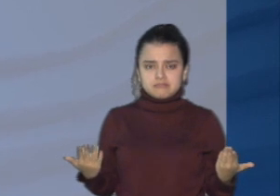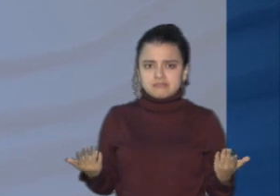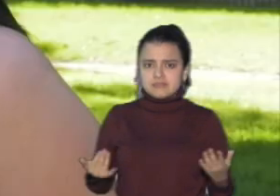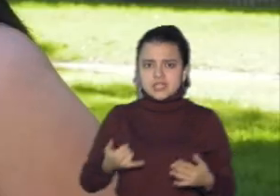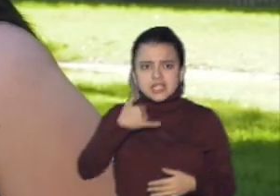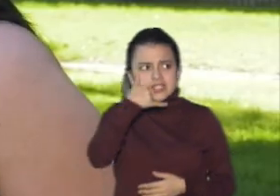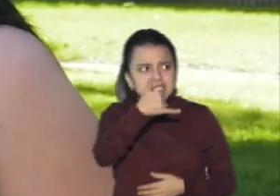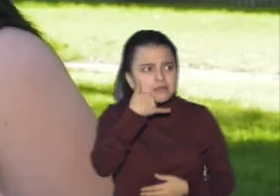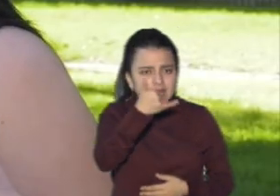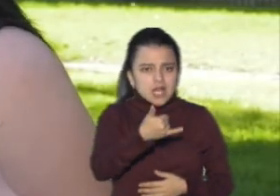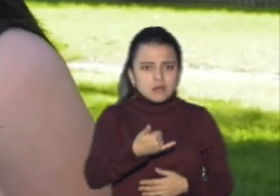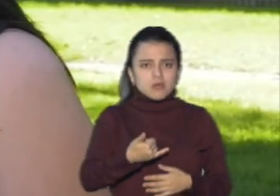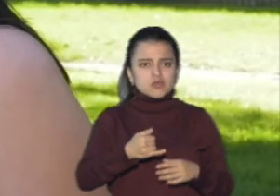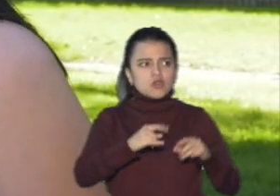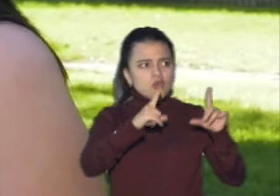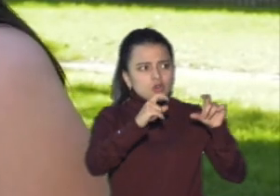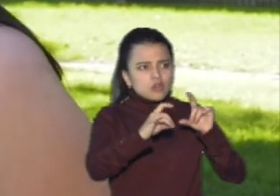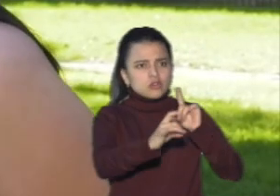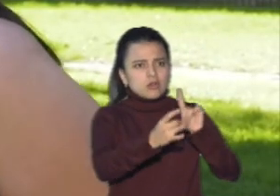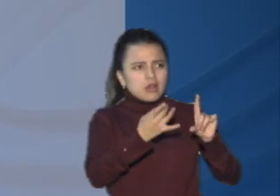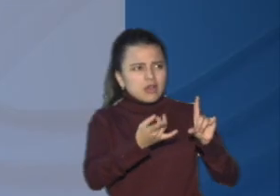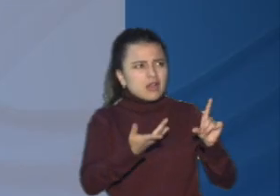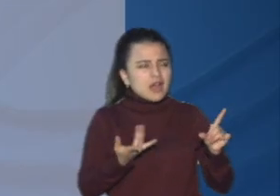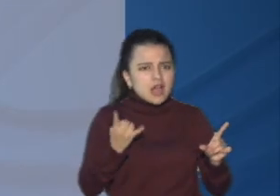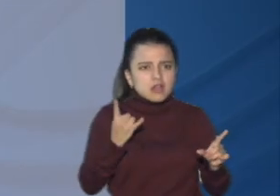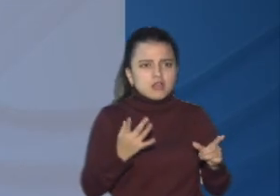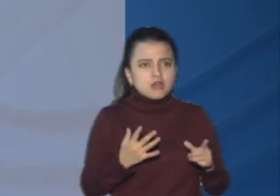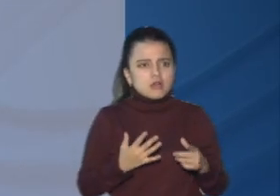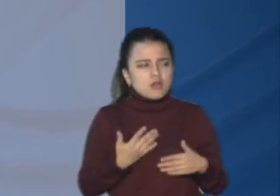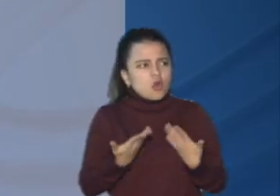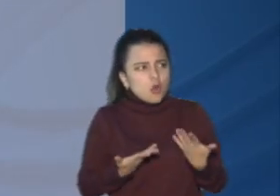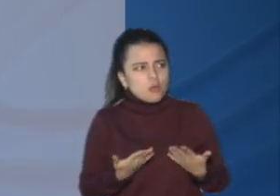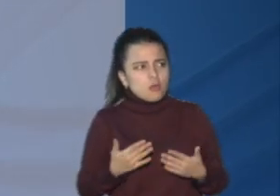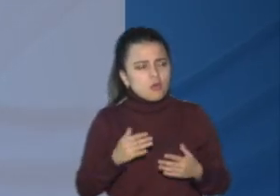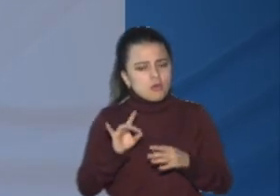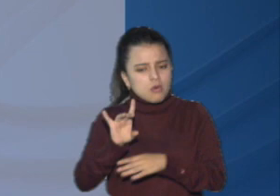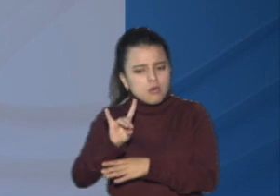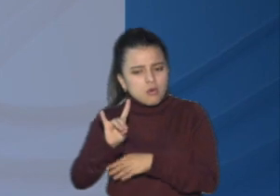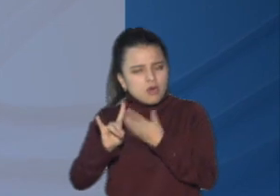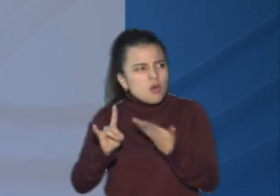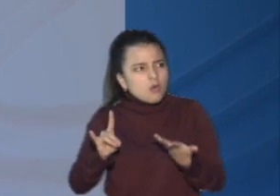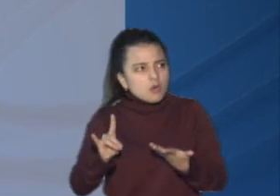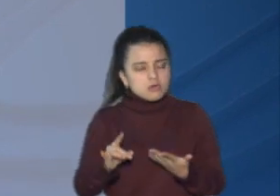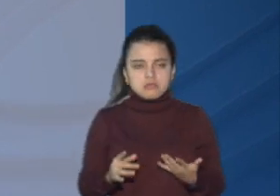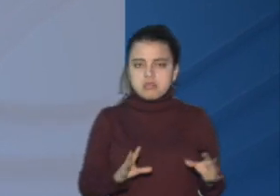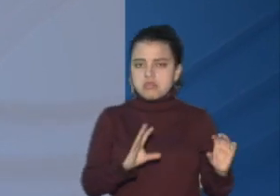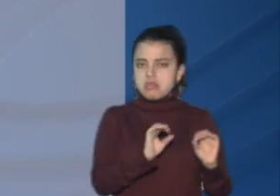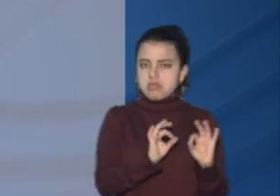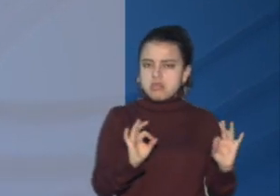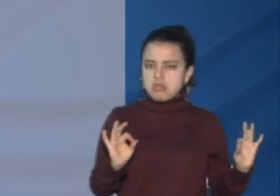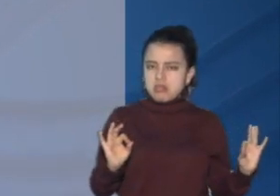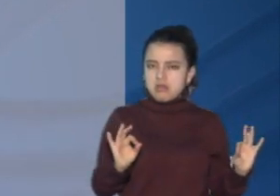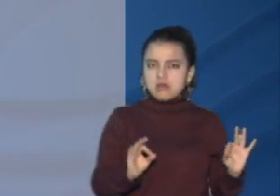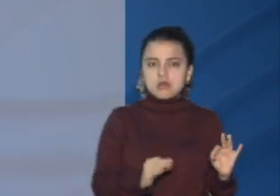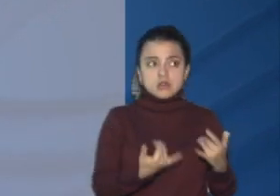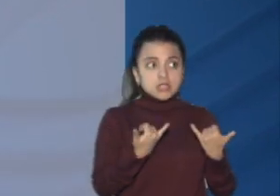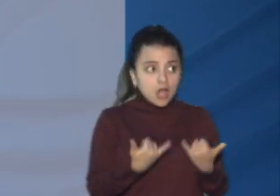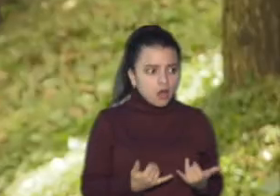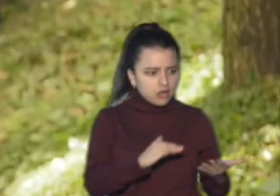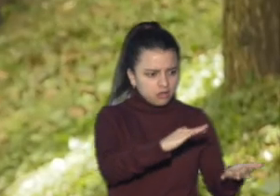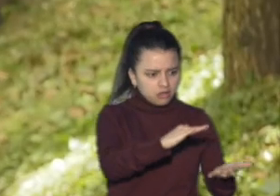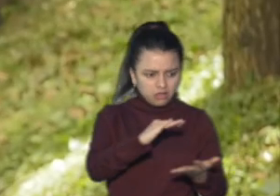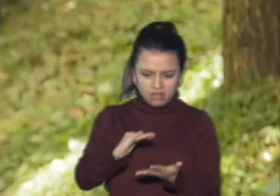hicimos llamadas, siempre nos sacaban excusas. Este noticiero intentó comunicarse con los encargados del lugar, pero no obtuvimos